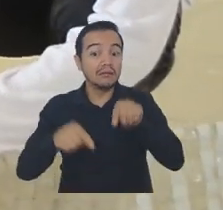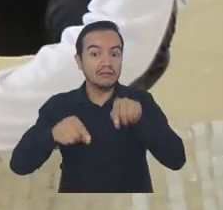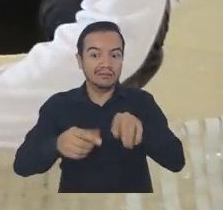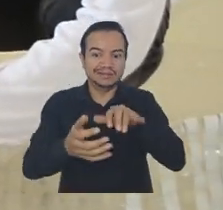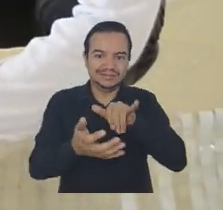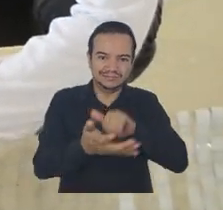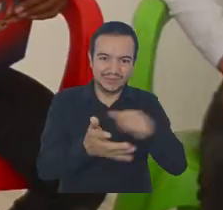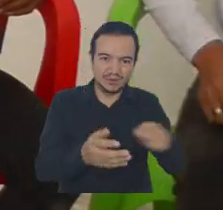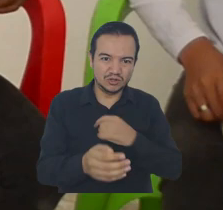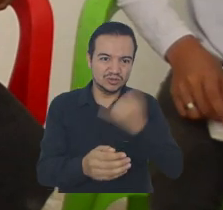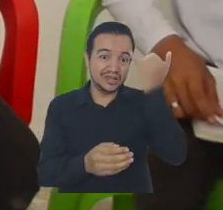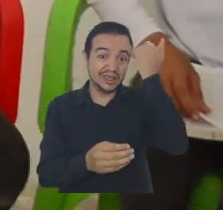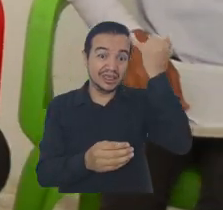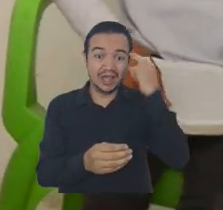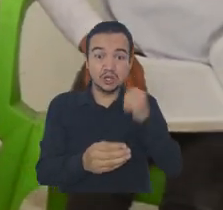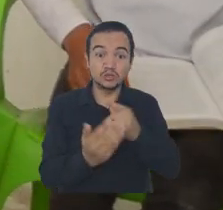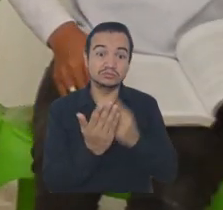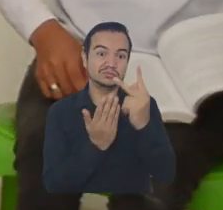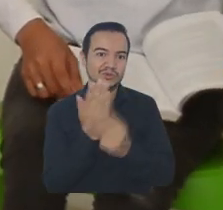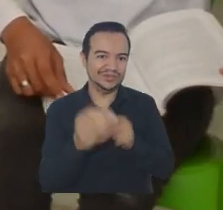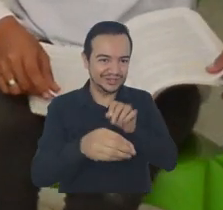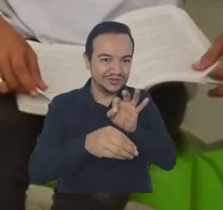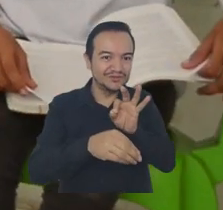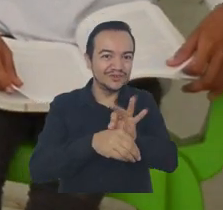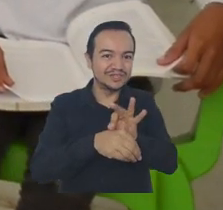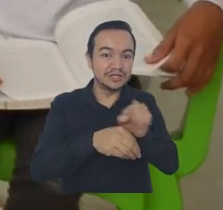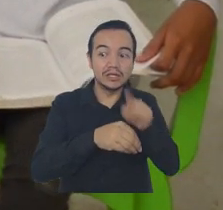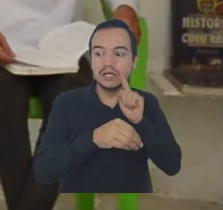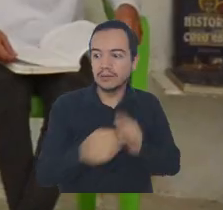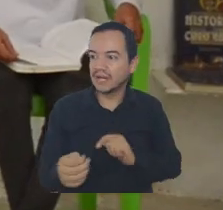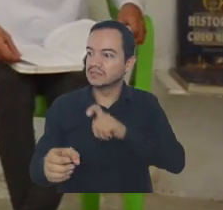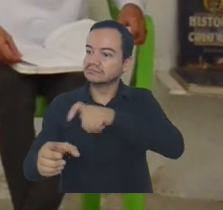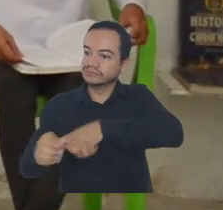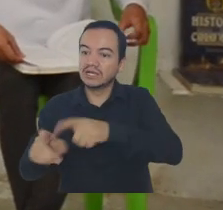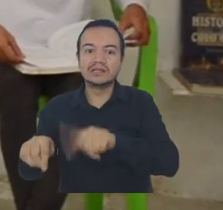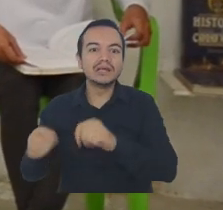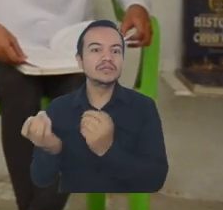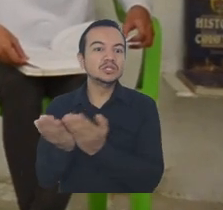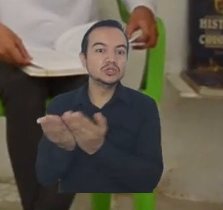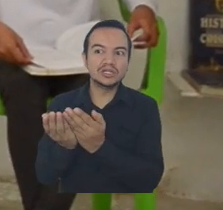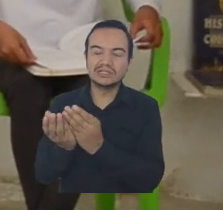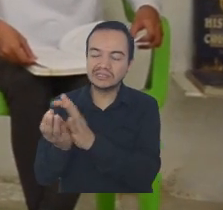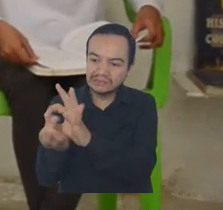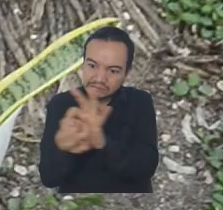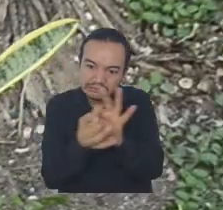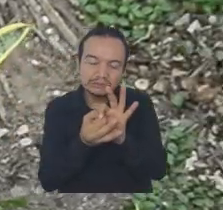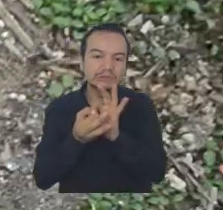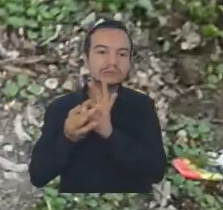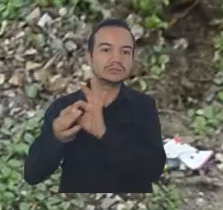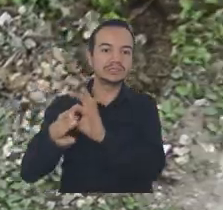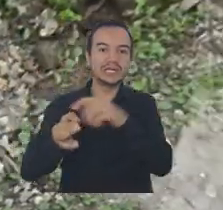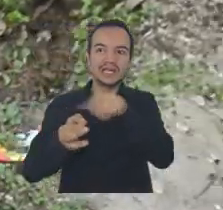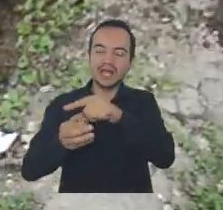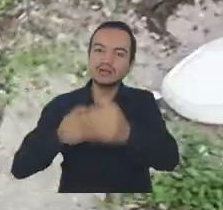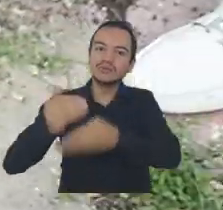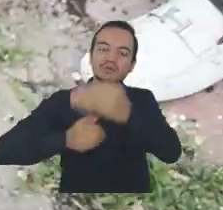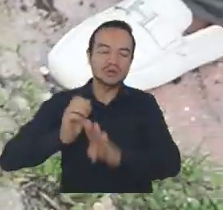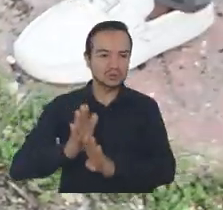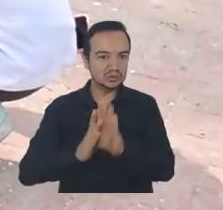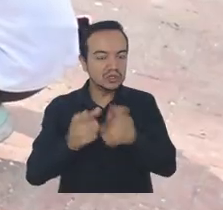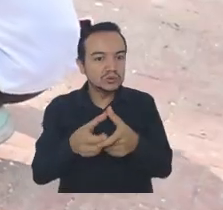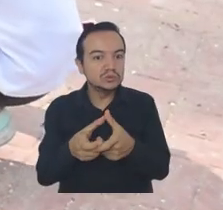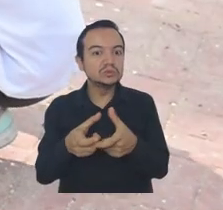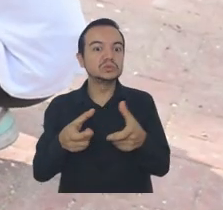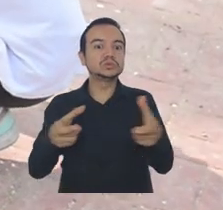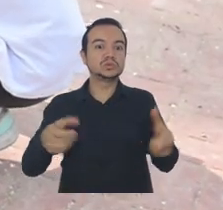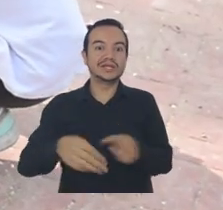jóvenes, alternar las actividades del proyecto con las clases y la vida universitaria les ha permitido formar un grupo interdisciplinar de futuros